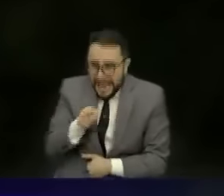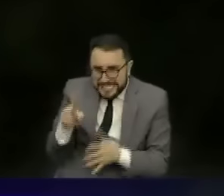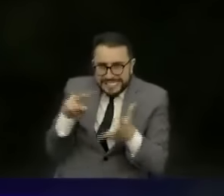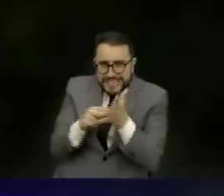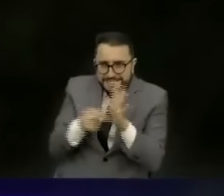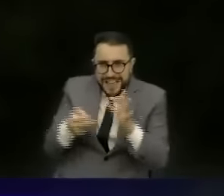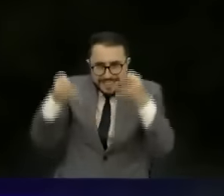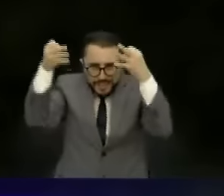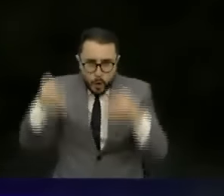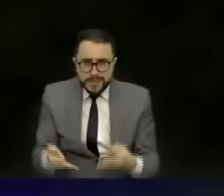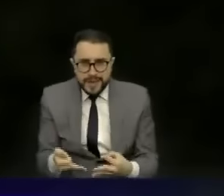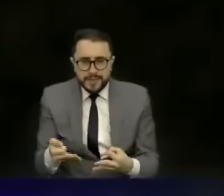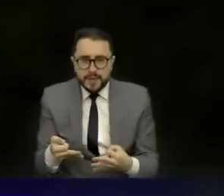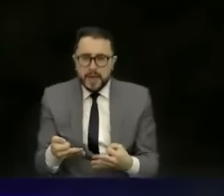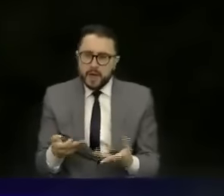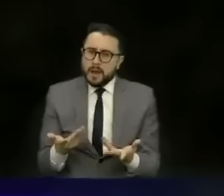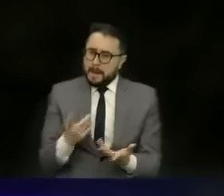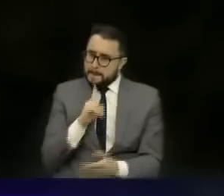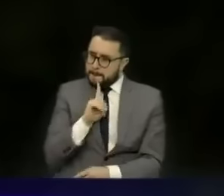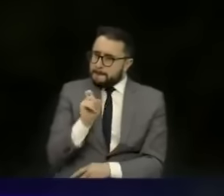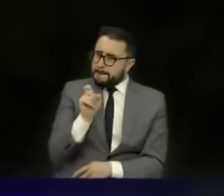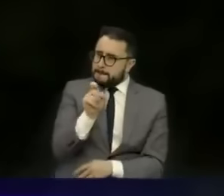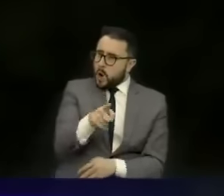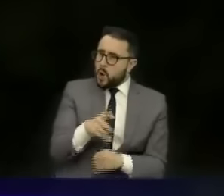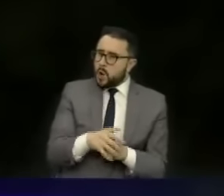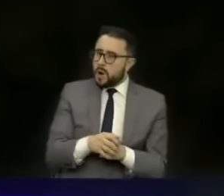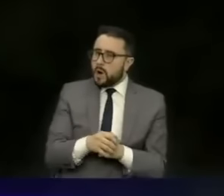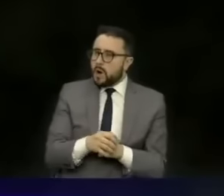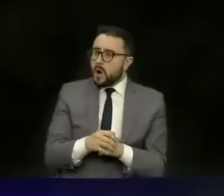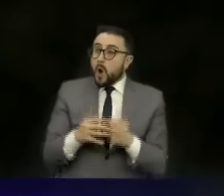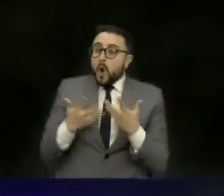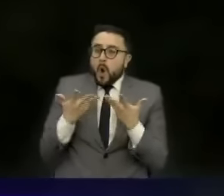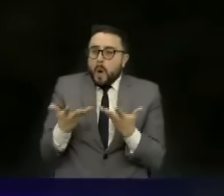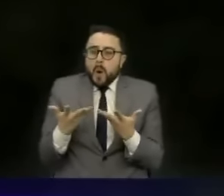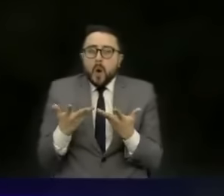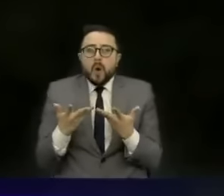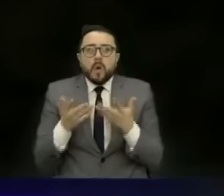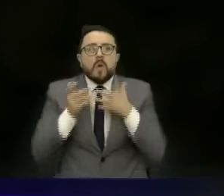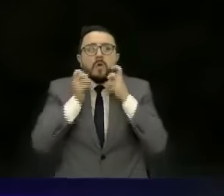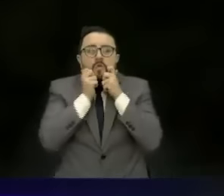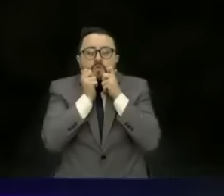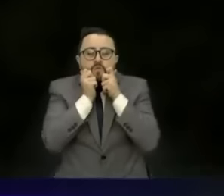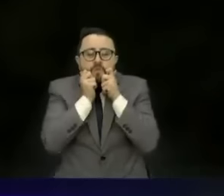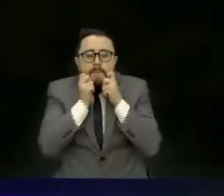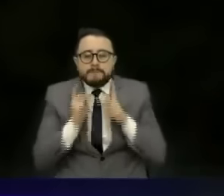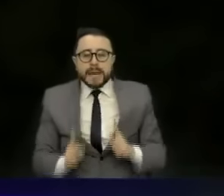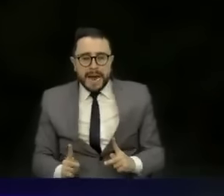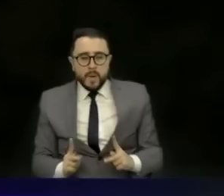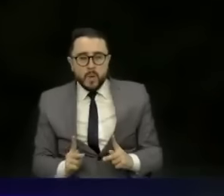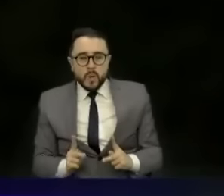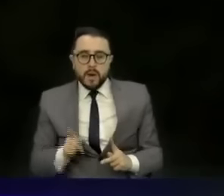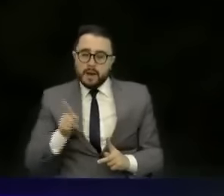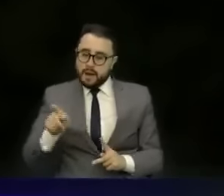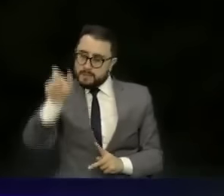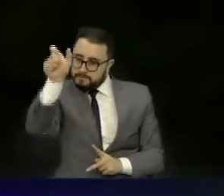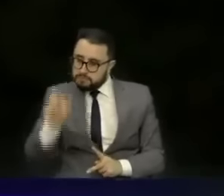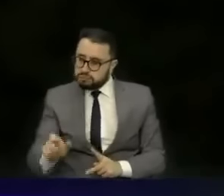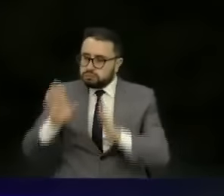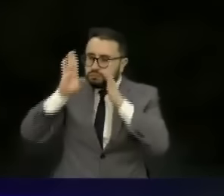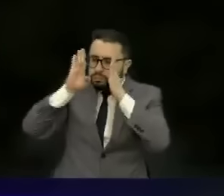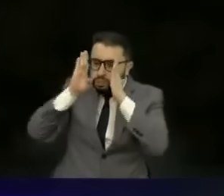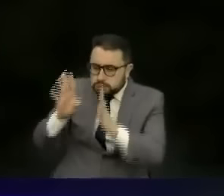entonces, ¿cómo se trata desde el punto de vista humano al integrante fundamental de la Fuerza Pública de